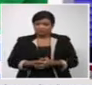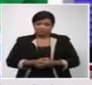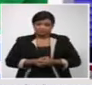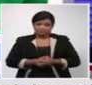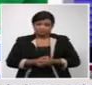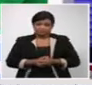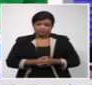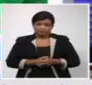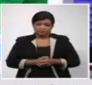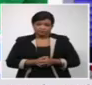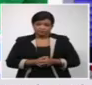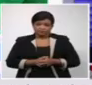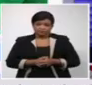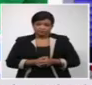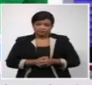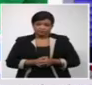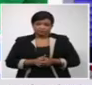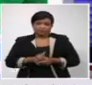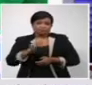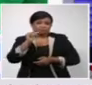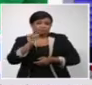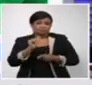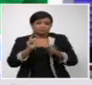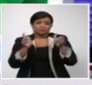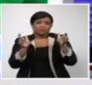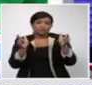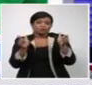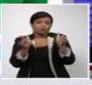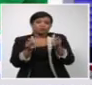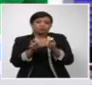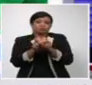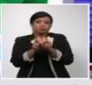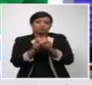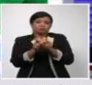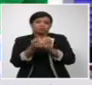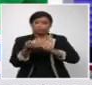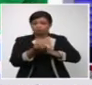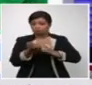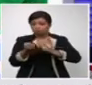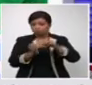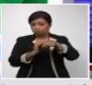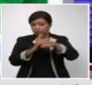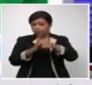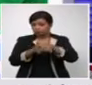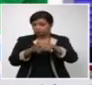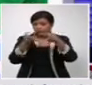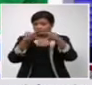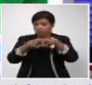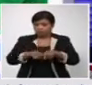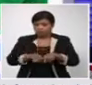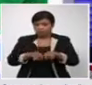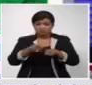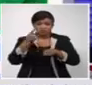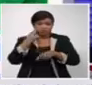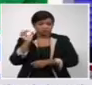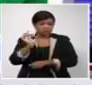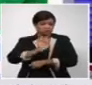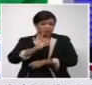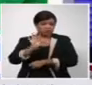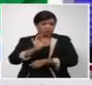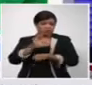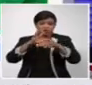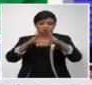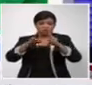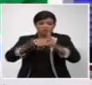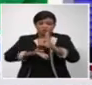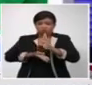Una discreta disminución del número de casos confirmados, pero todavía con cifras muy altas, incluso como